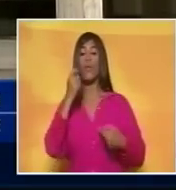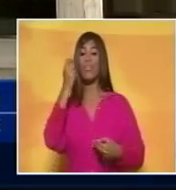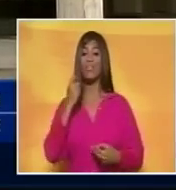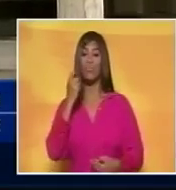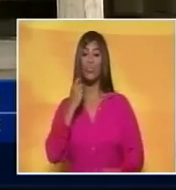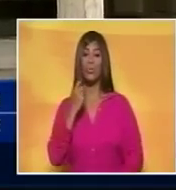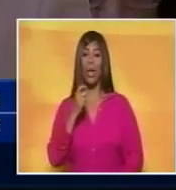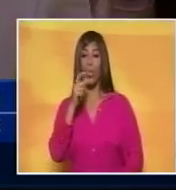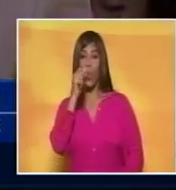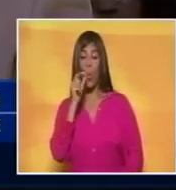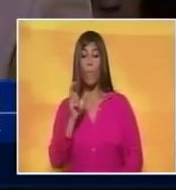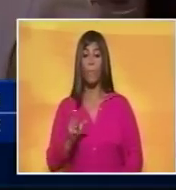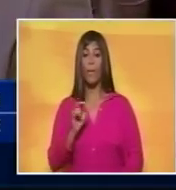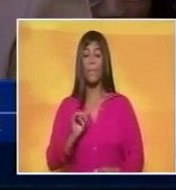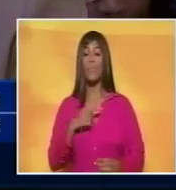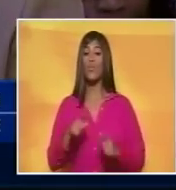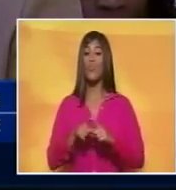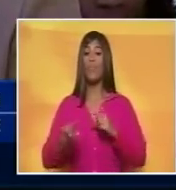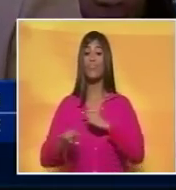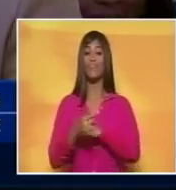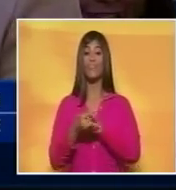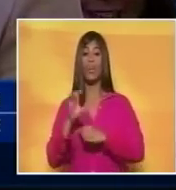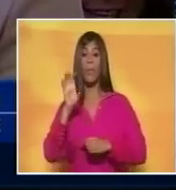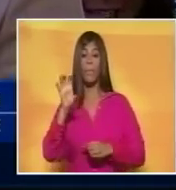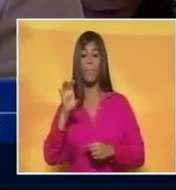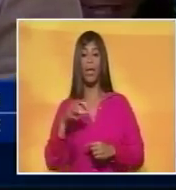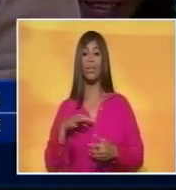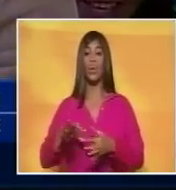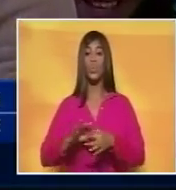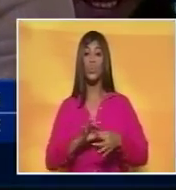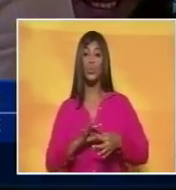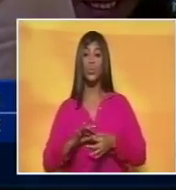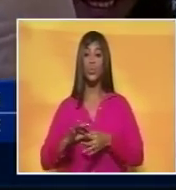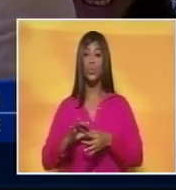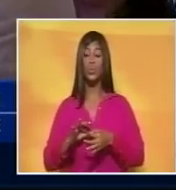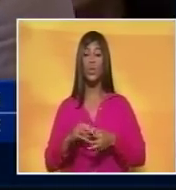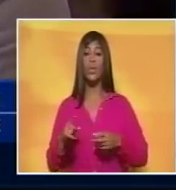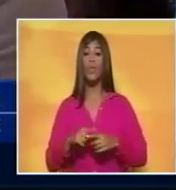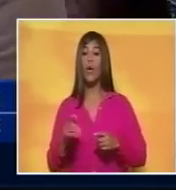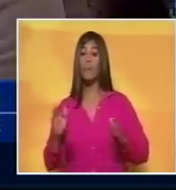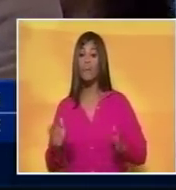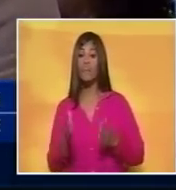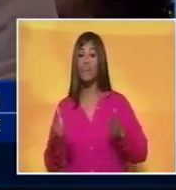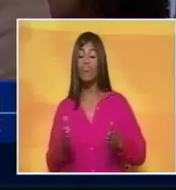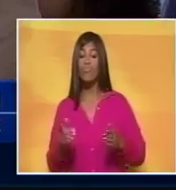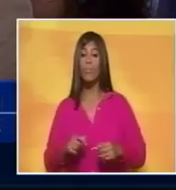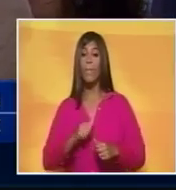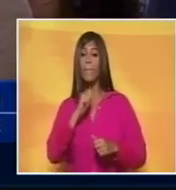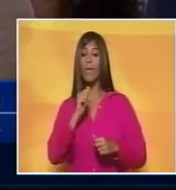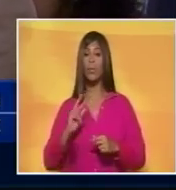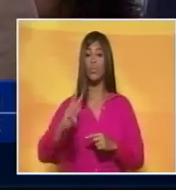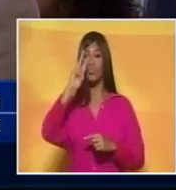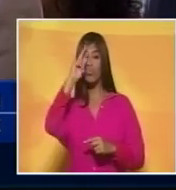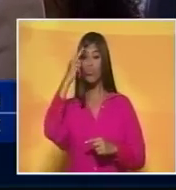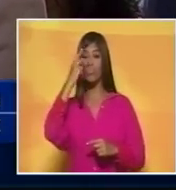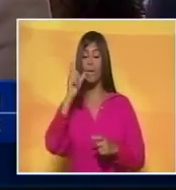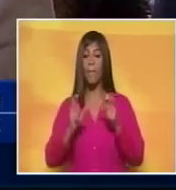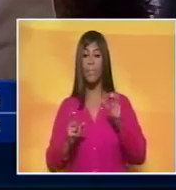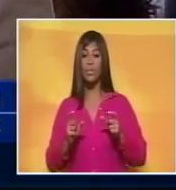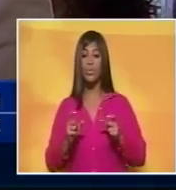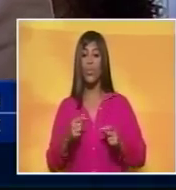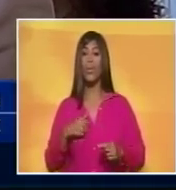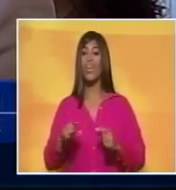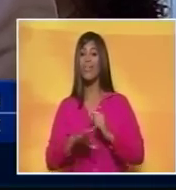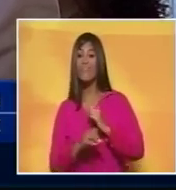Guzmán en los delitos de traición a la patria, conspiración, instigación a la insurrección, rebelión civil, concierto